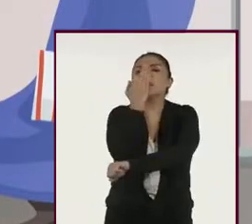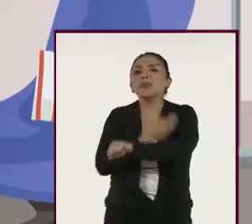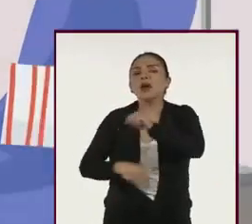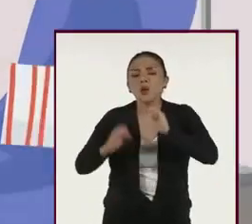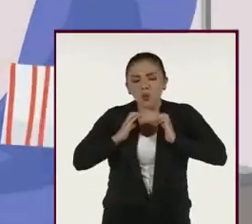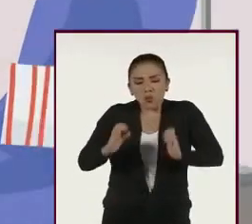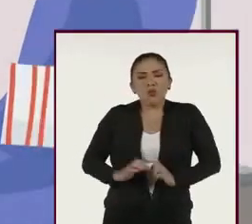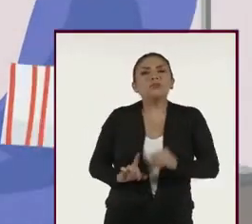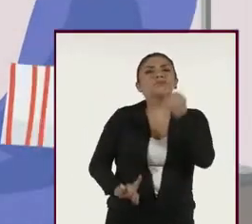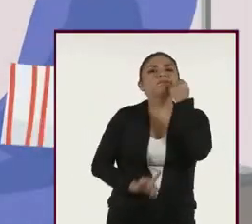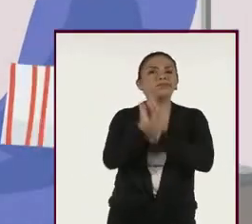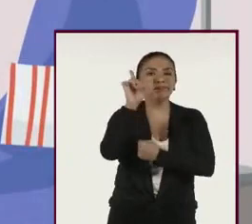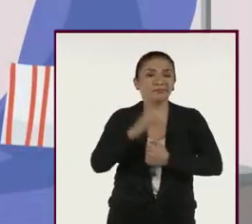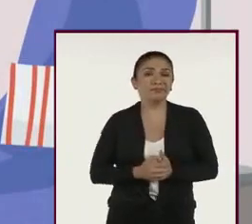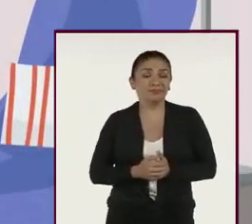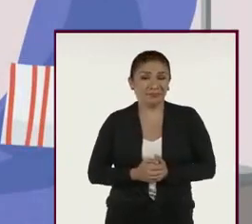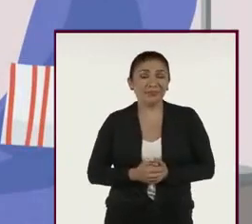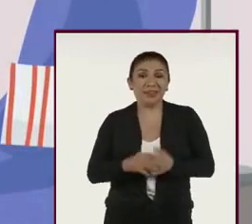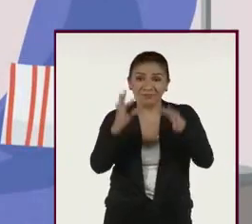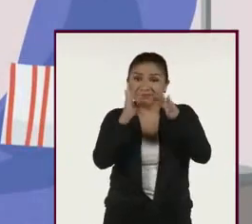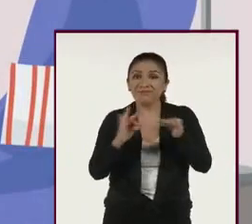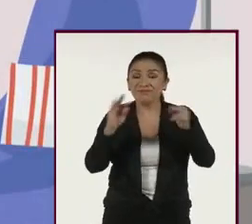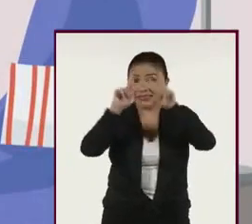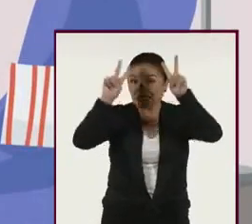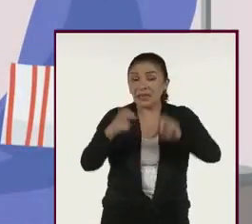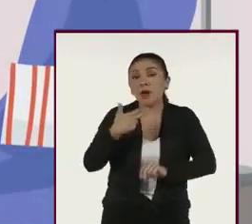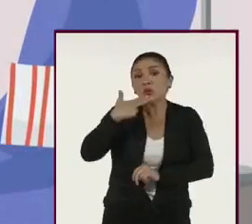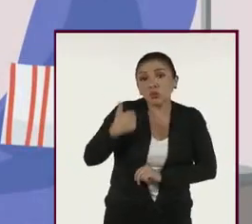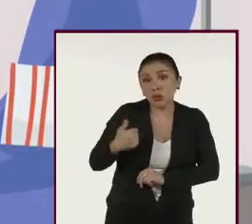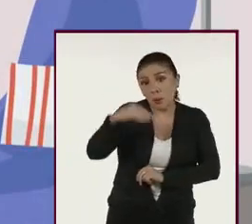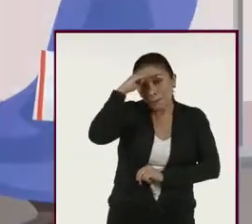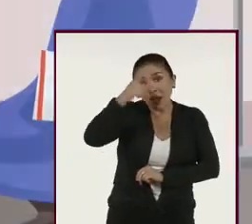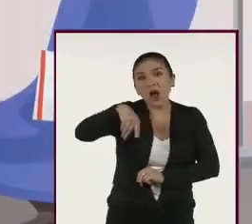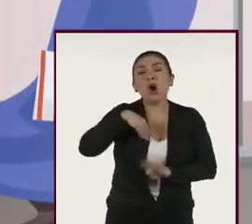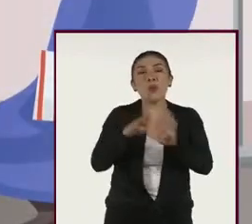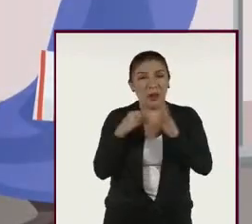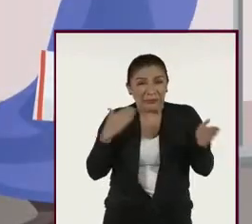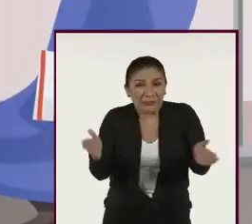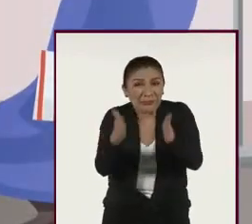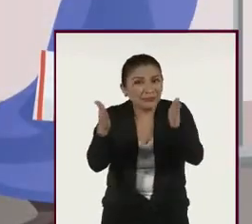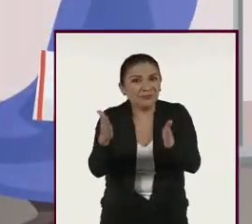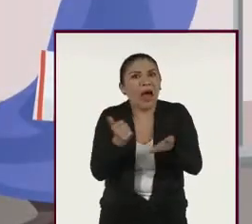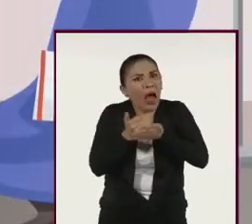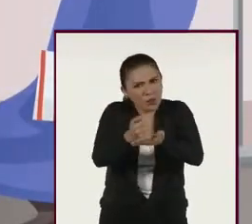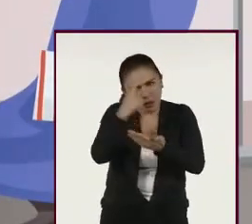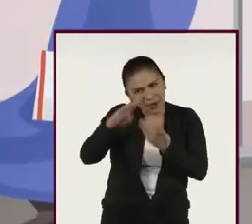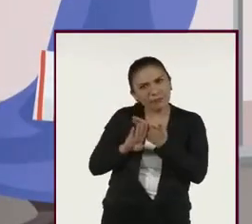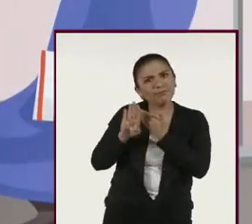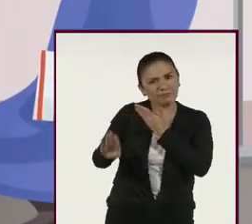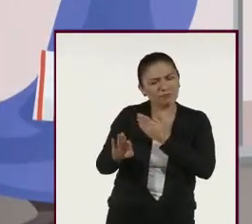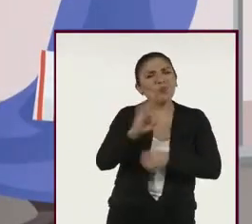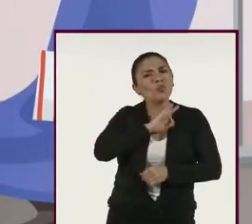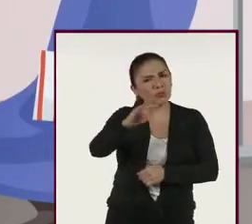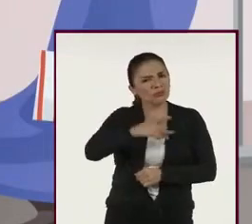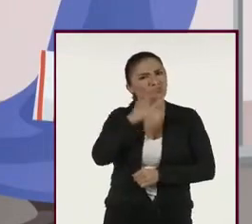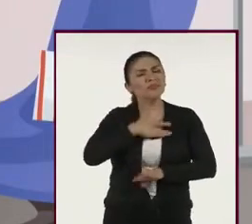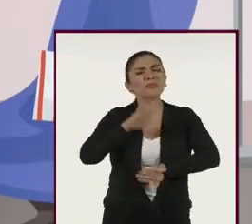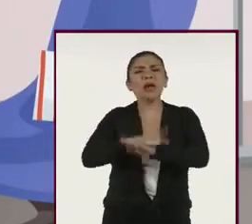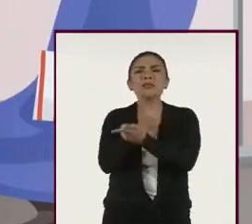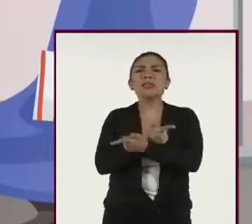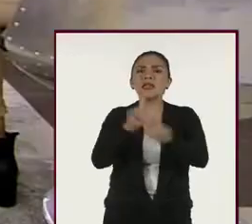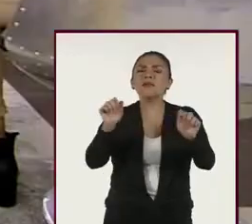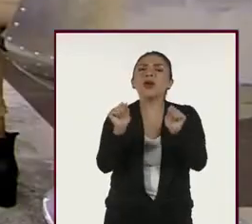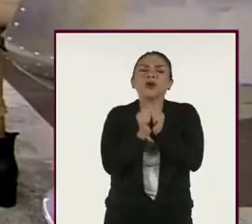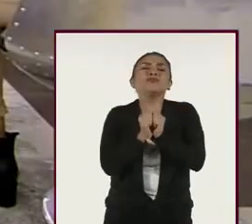evidentes en el cuerpo. Hablar del suicidio no lo alienta, lo previene. Apuesta a las relaciones libres basadas